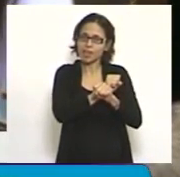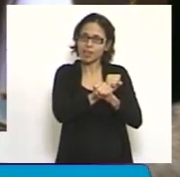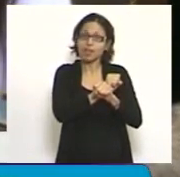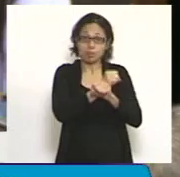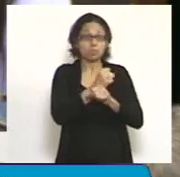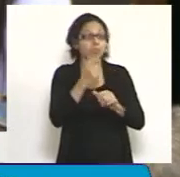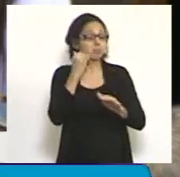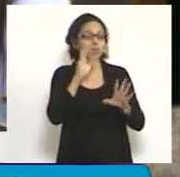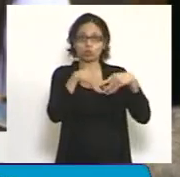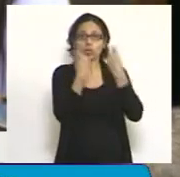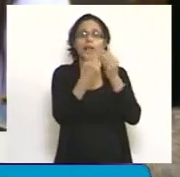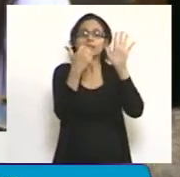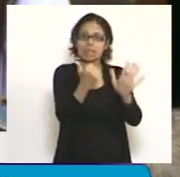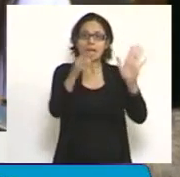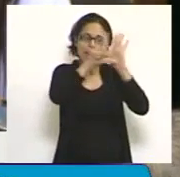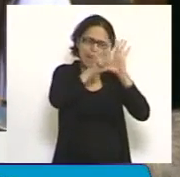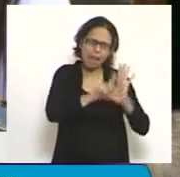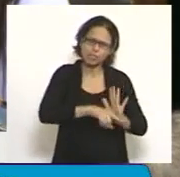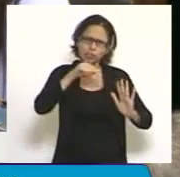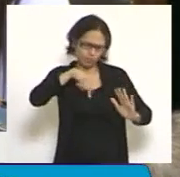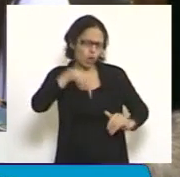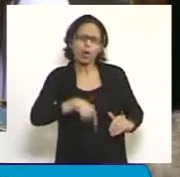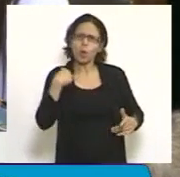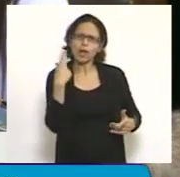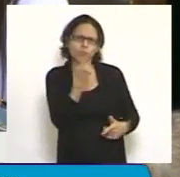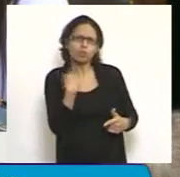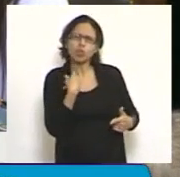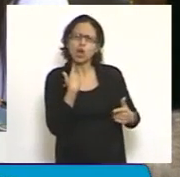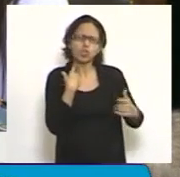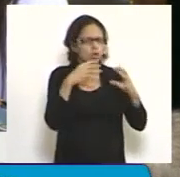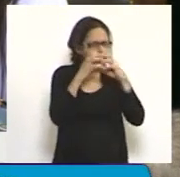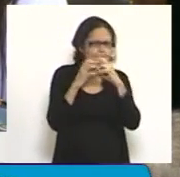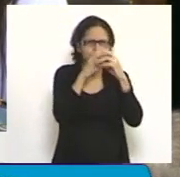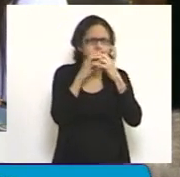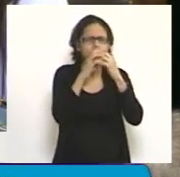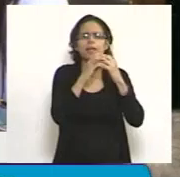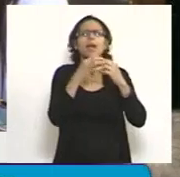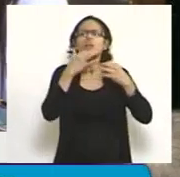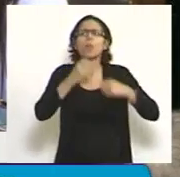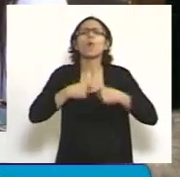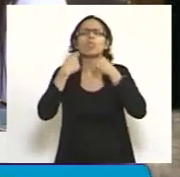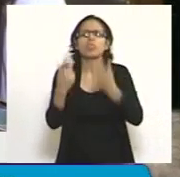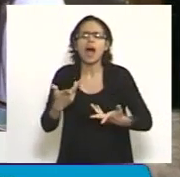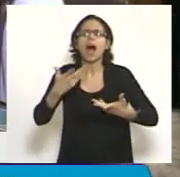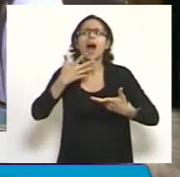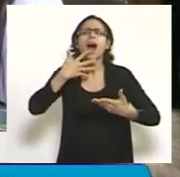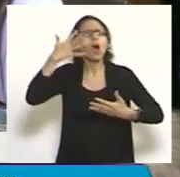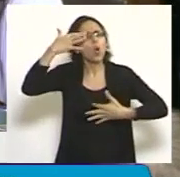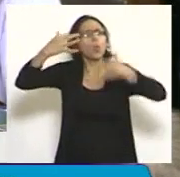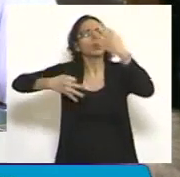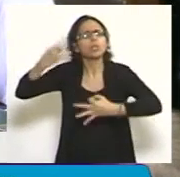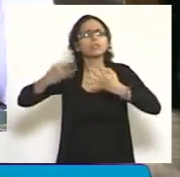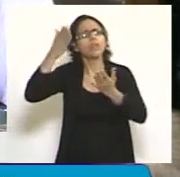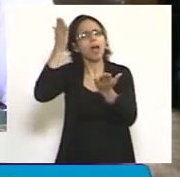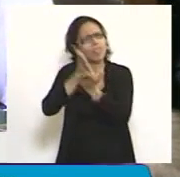6 leyes que estamos tratando, va a seguir andando, asegurando justicia, mayores